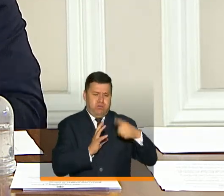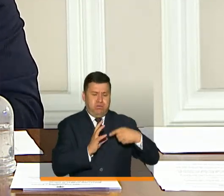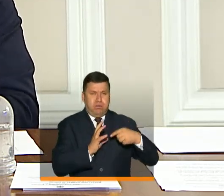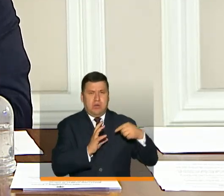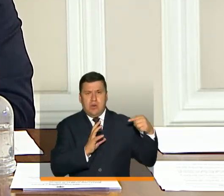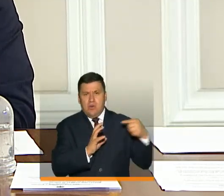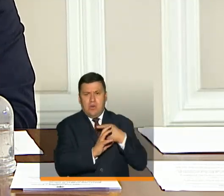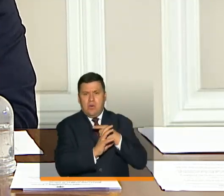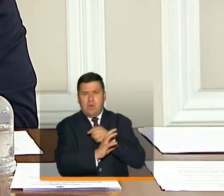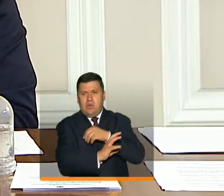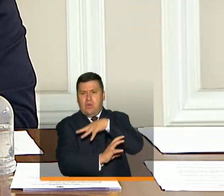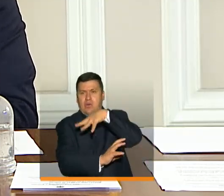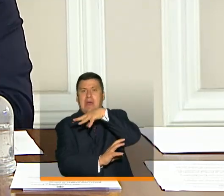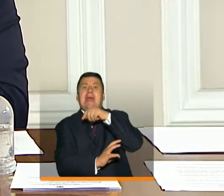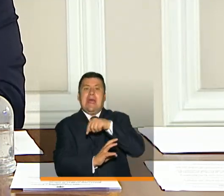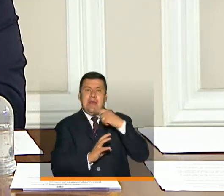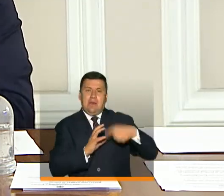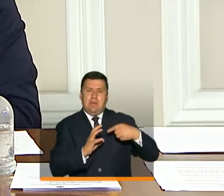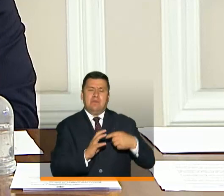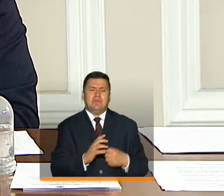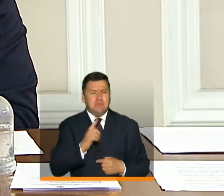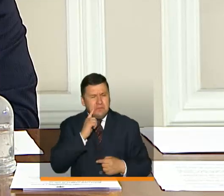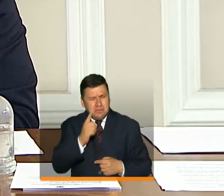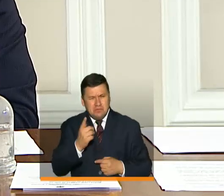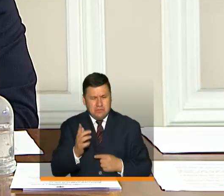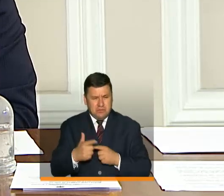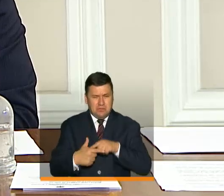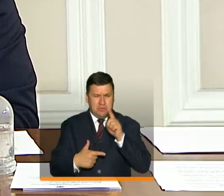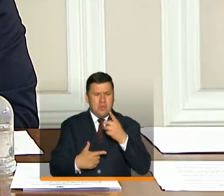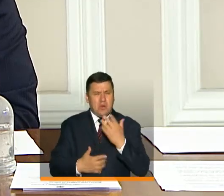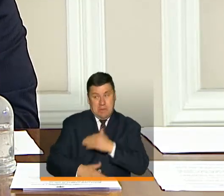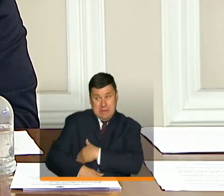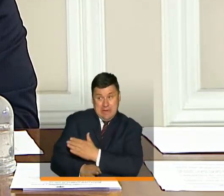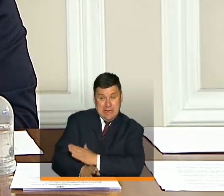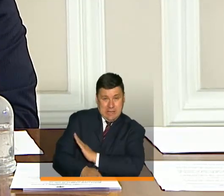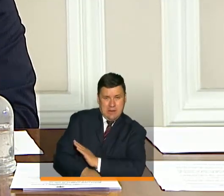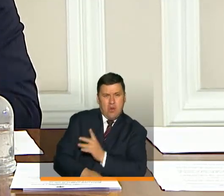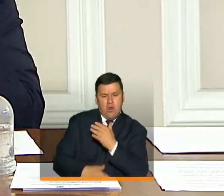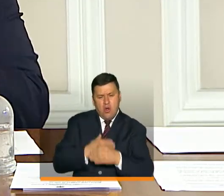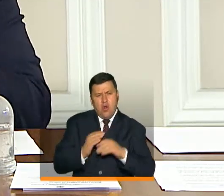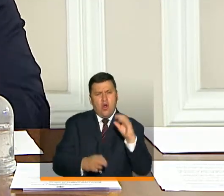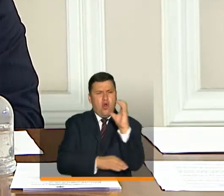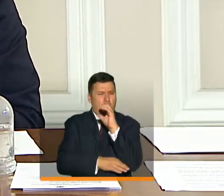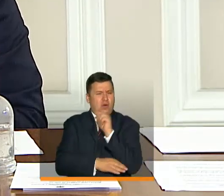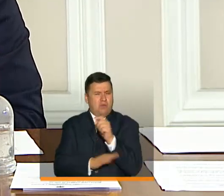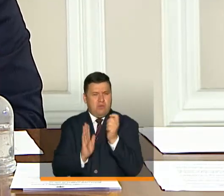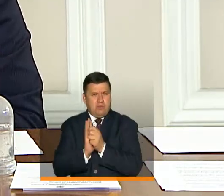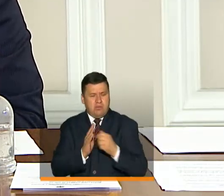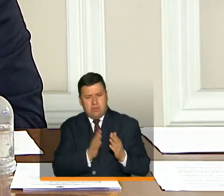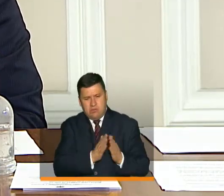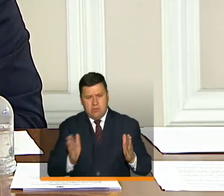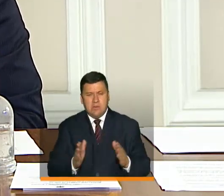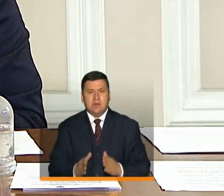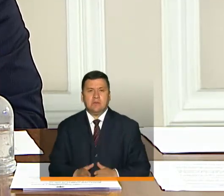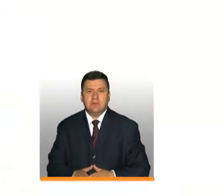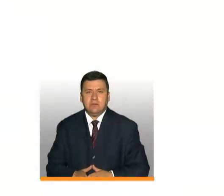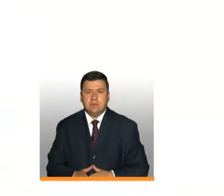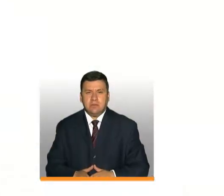geotérmicos. Pero antes de escuchar al ministro, quiero que ustedes vean el balance de cómo avanza Colombia en esta transición